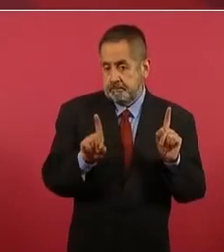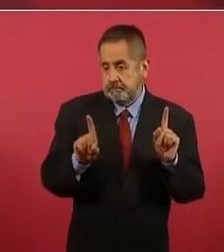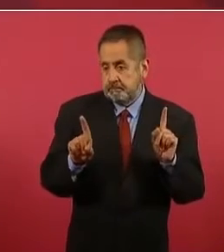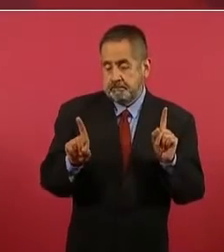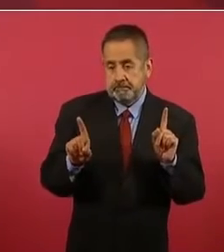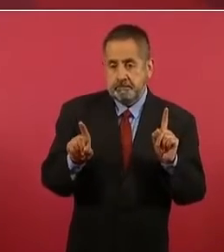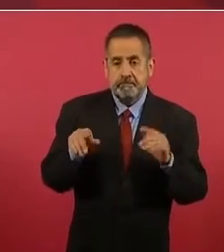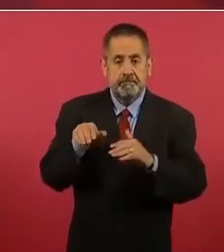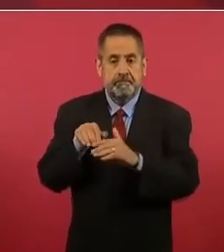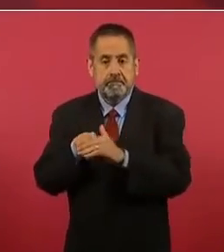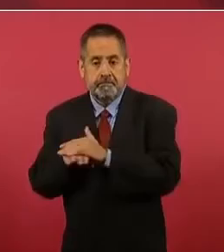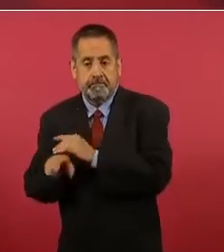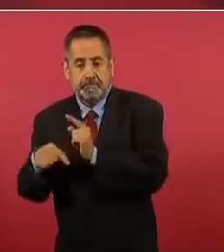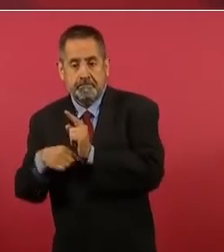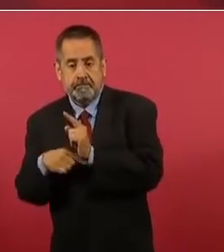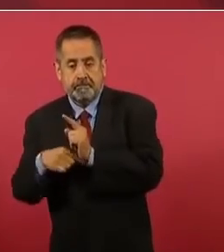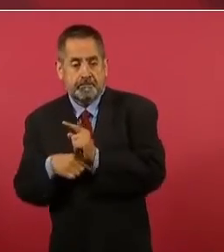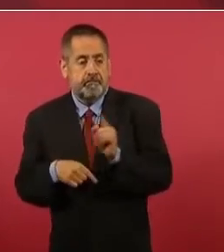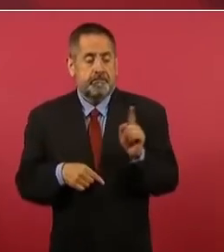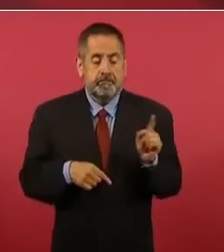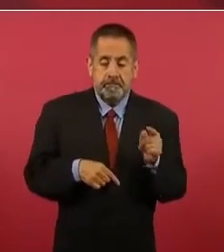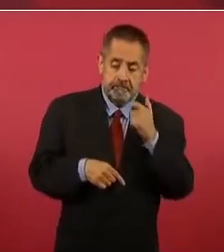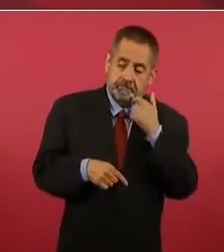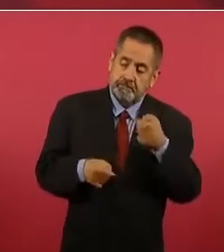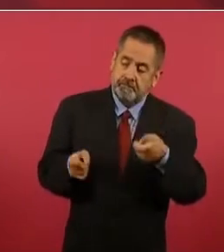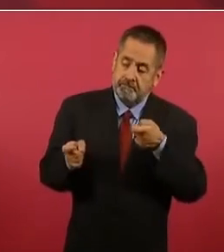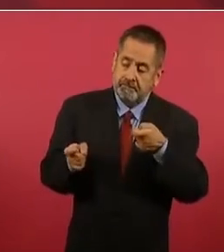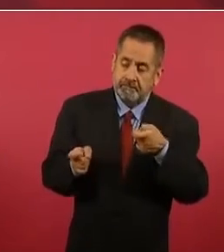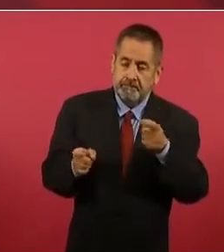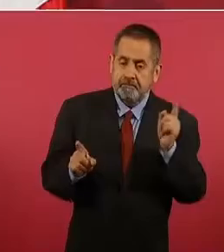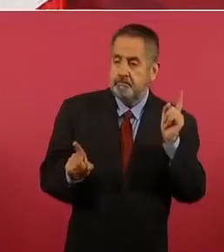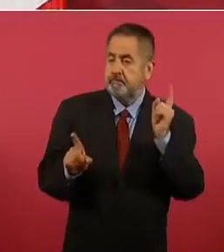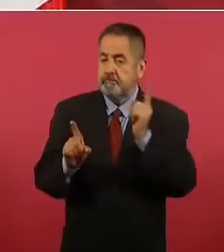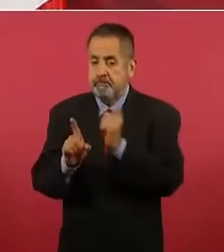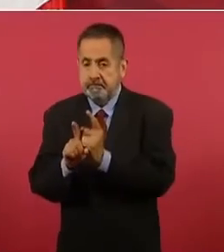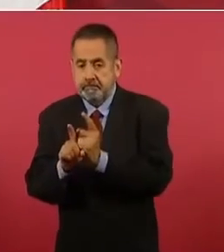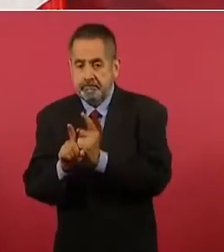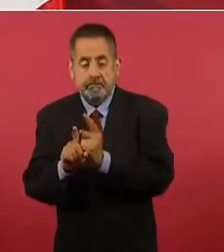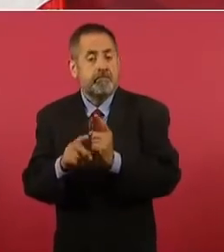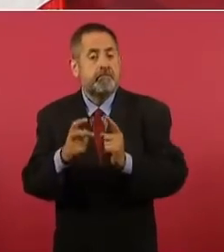grave, salieron los sacerdotes.